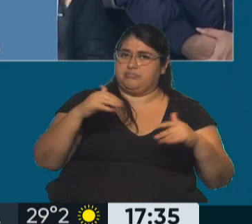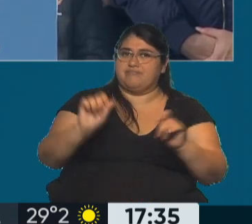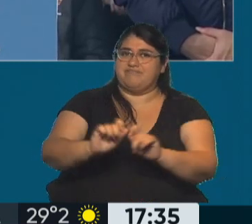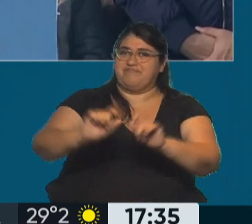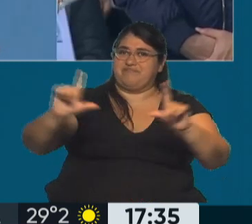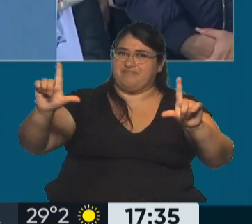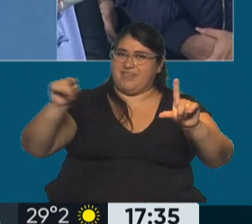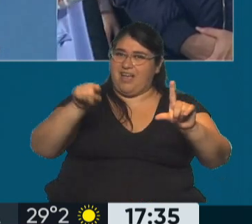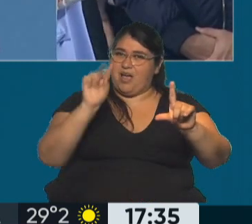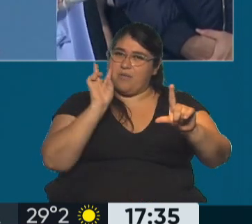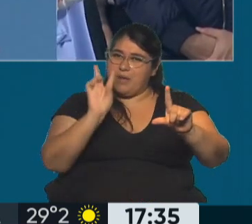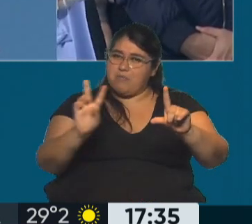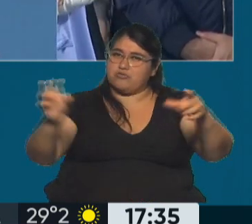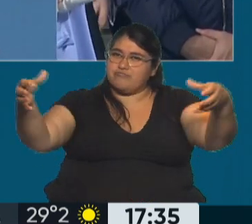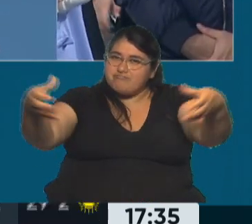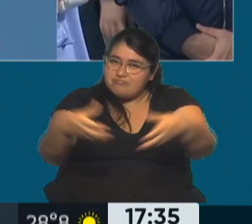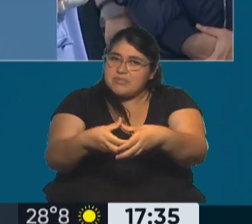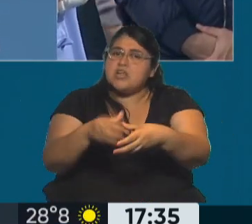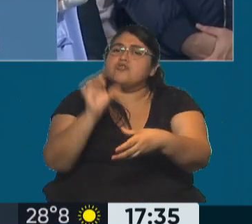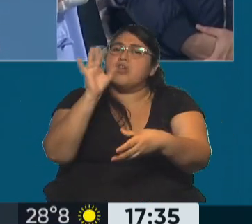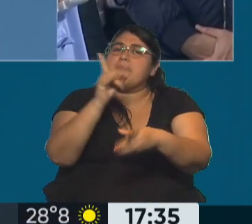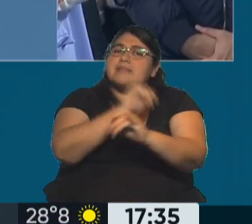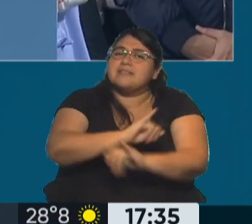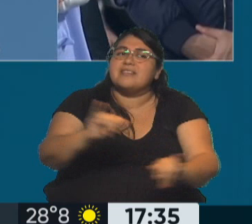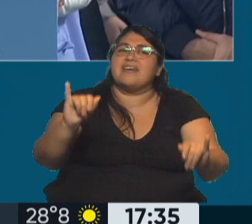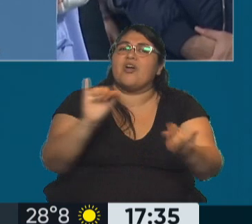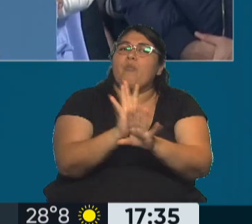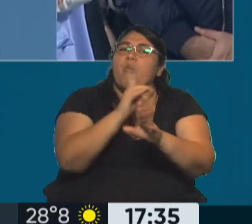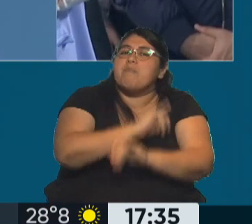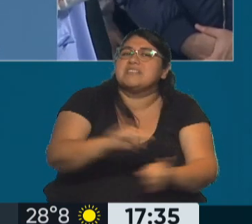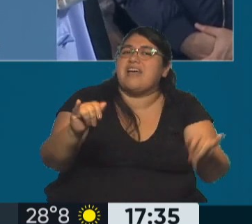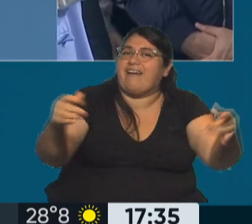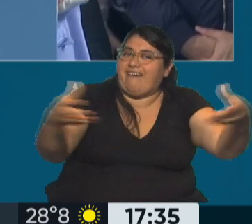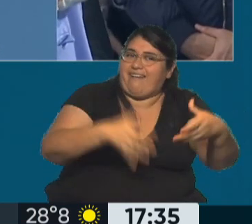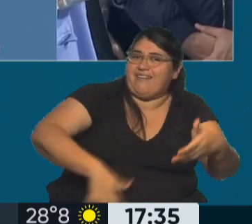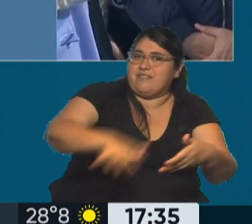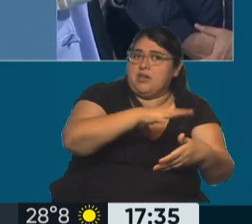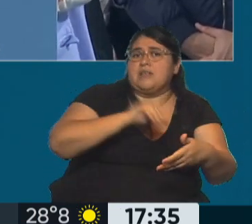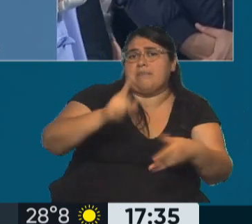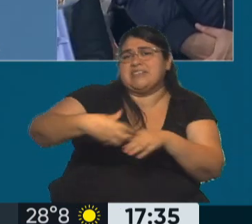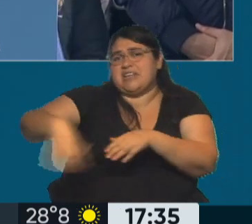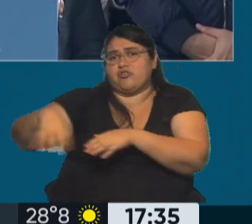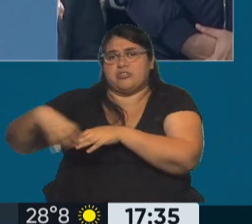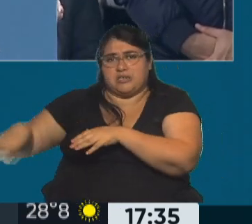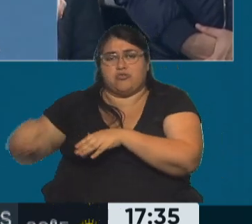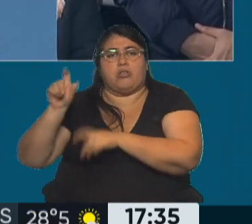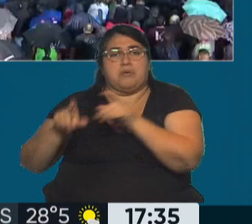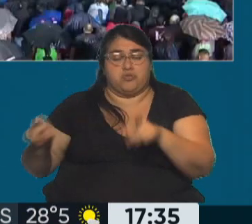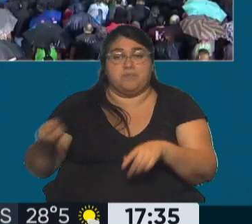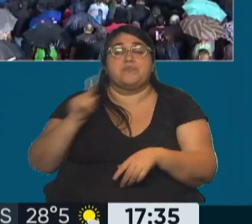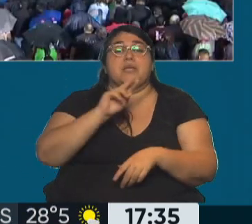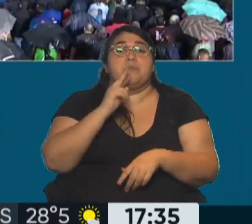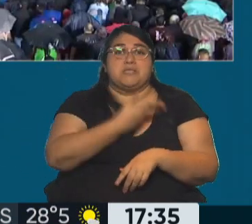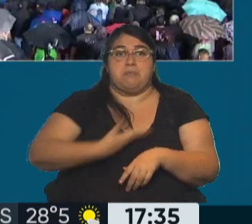escenario, además, es un mensaje no solamente a la militancia, sino también a otros sectores de la sociedad. Por supuesto, hay una convocatoria de la vicepresidenta